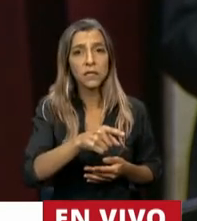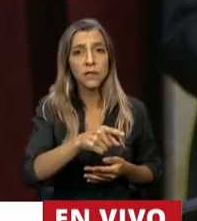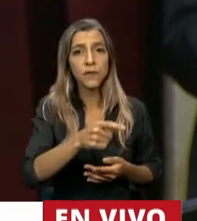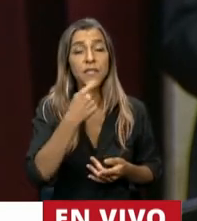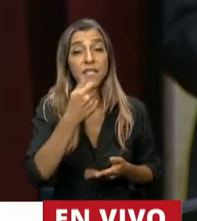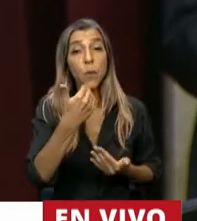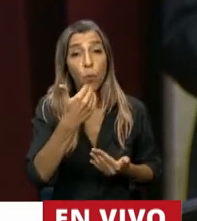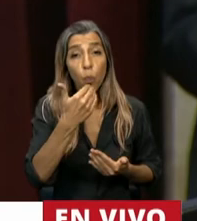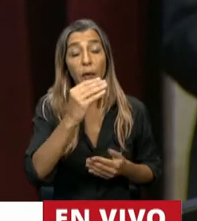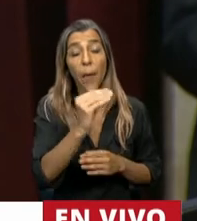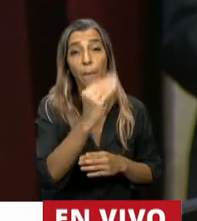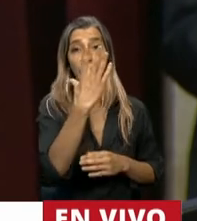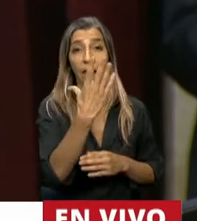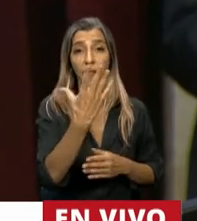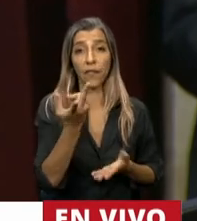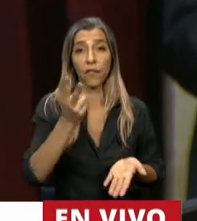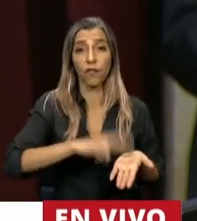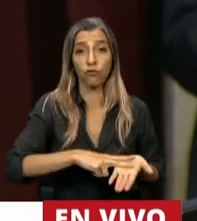Si puede volver a prender su cámara.